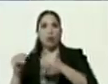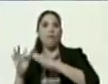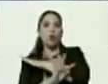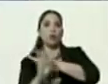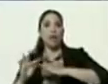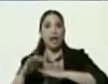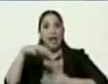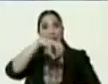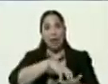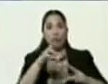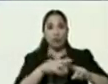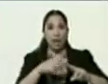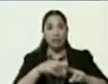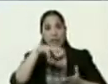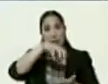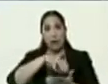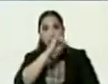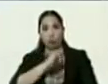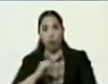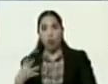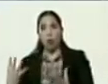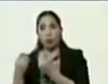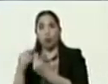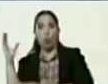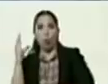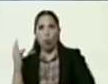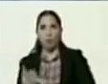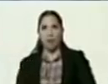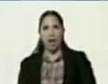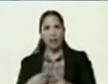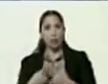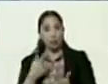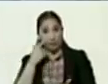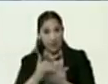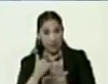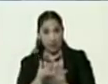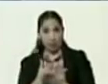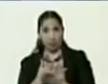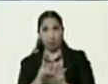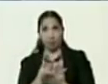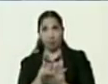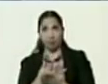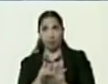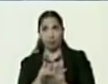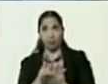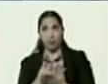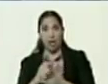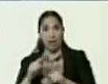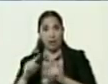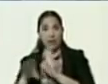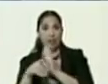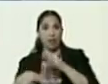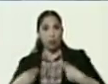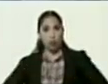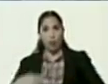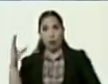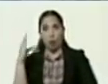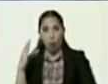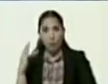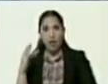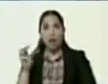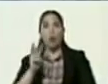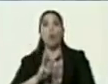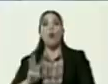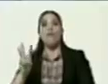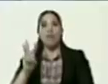Táchira del estado Zulia con Colombia y fíjense que un activista de los derechos humanos colombianos Wilfredo